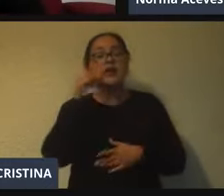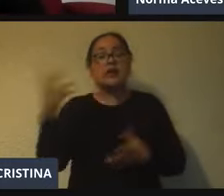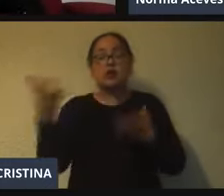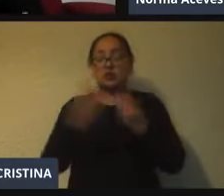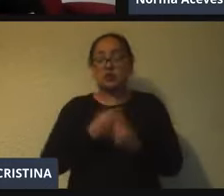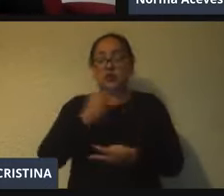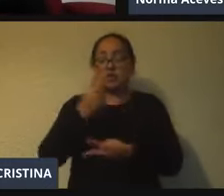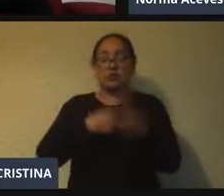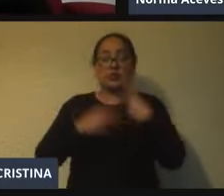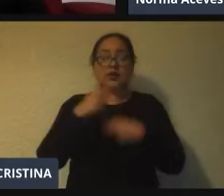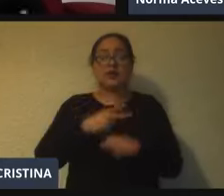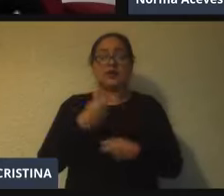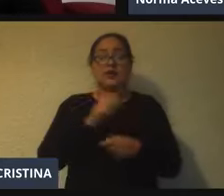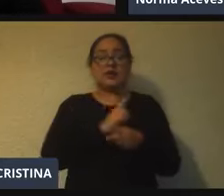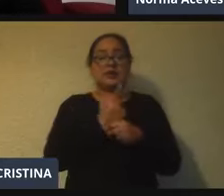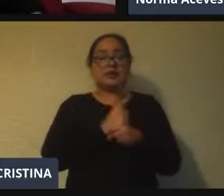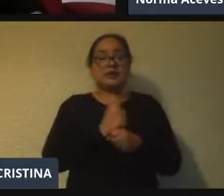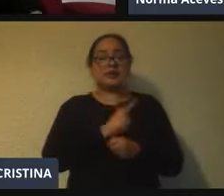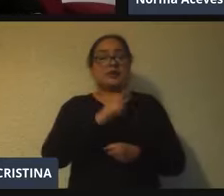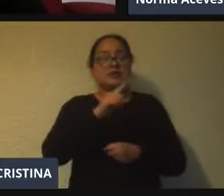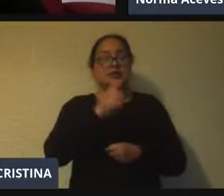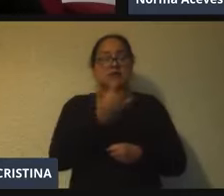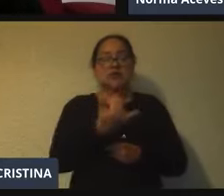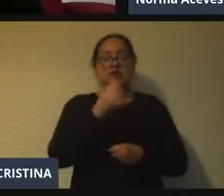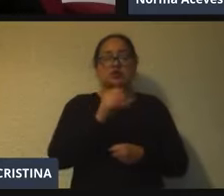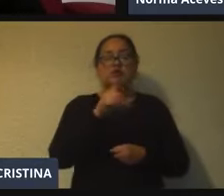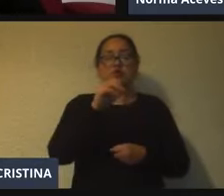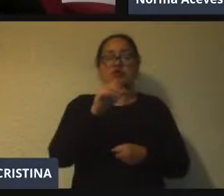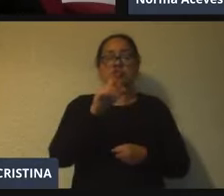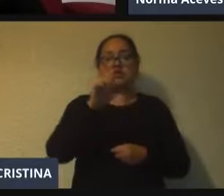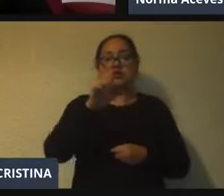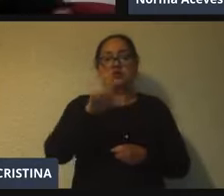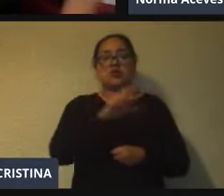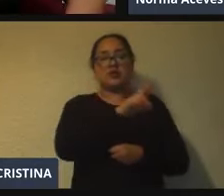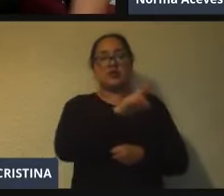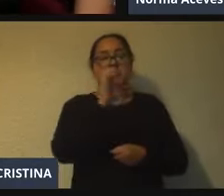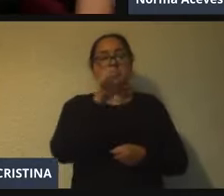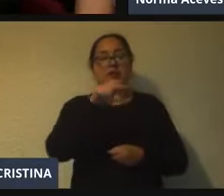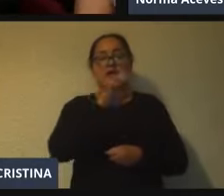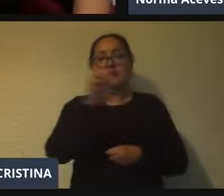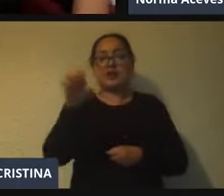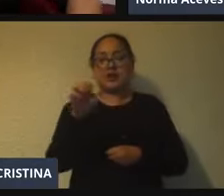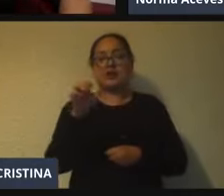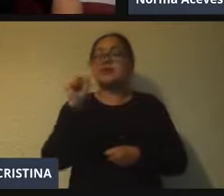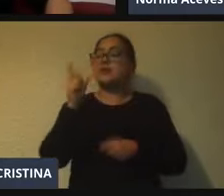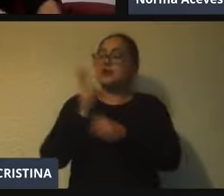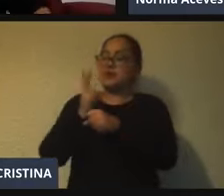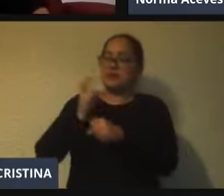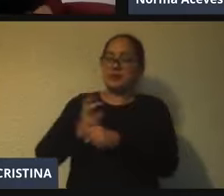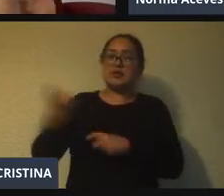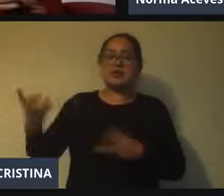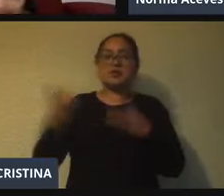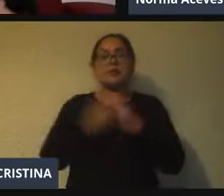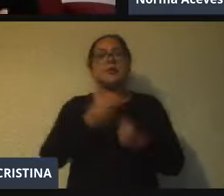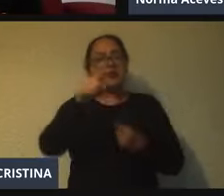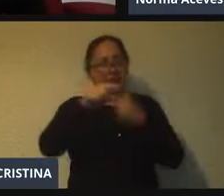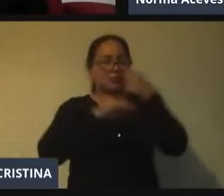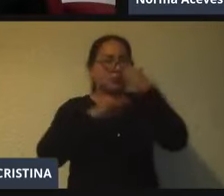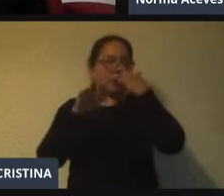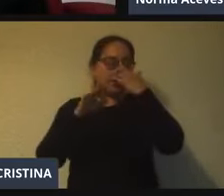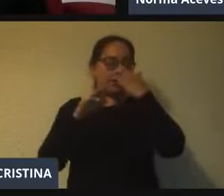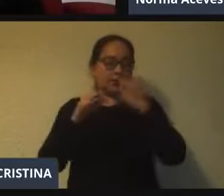con nosotros la licenciada René Yolotl con este tema maravilloso que yo la invito también, maestra, ojalá